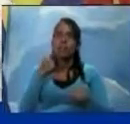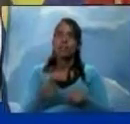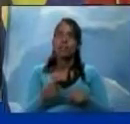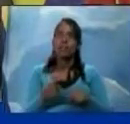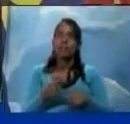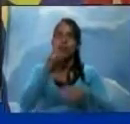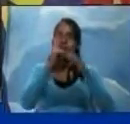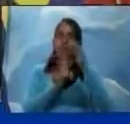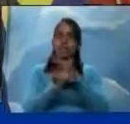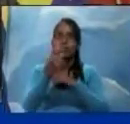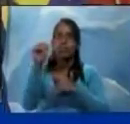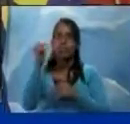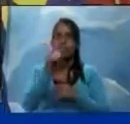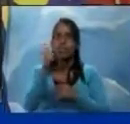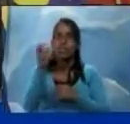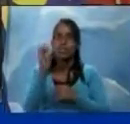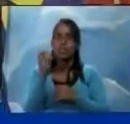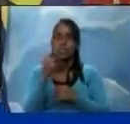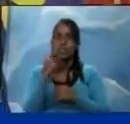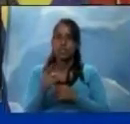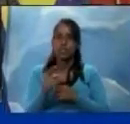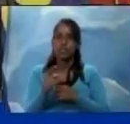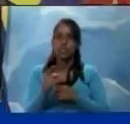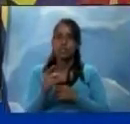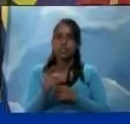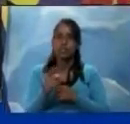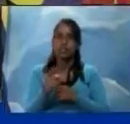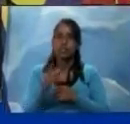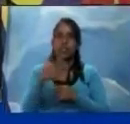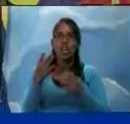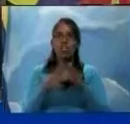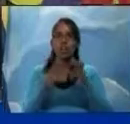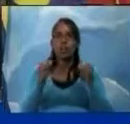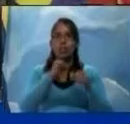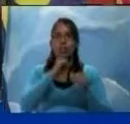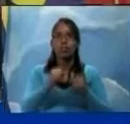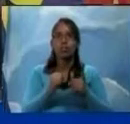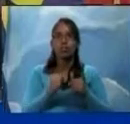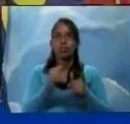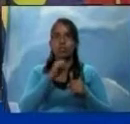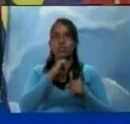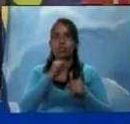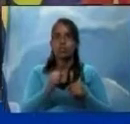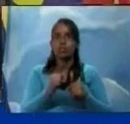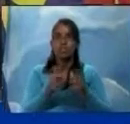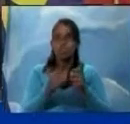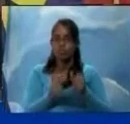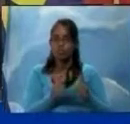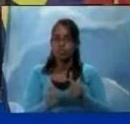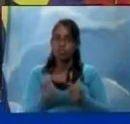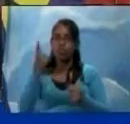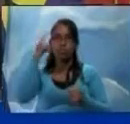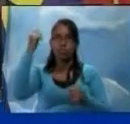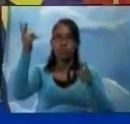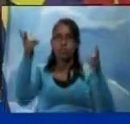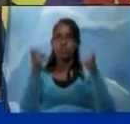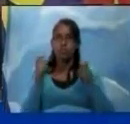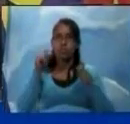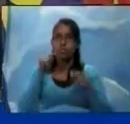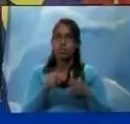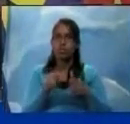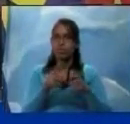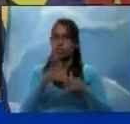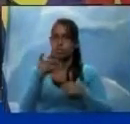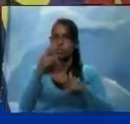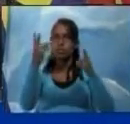el versículo 16, el que había recibido, oigan esto, el